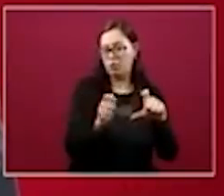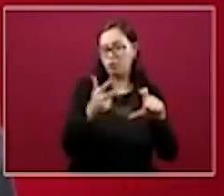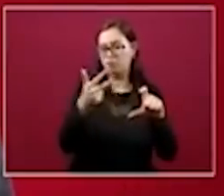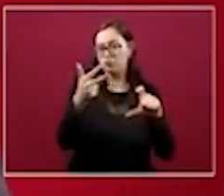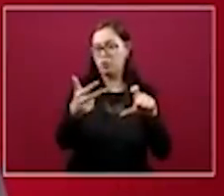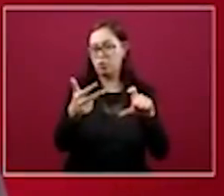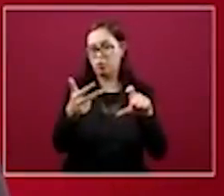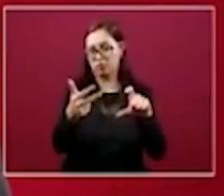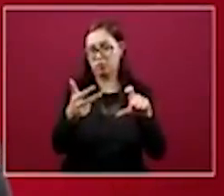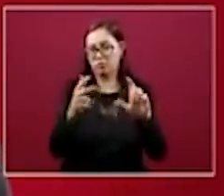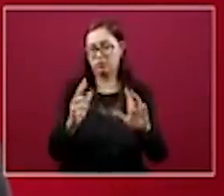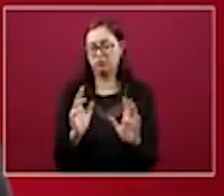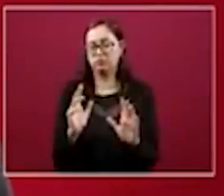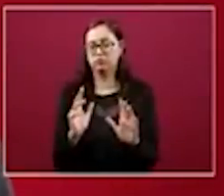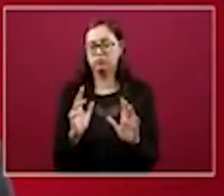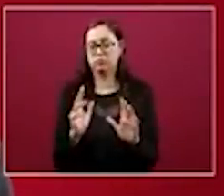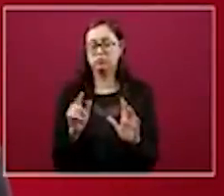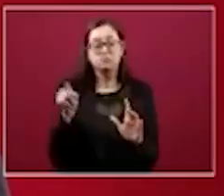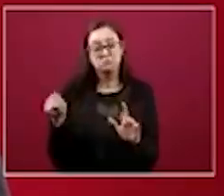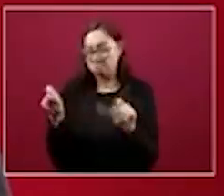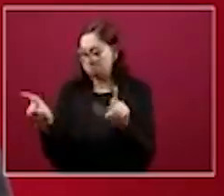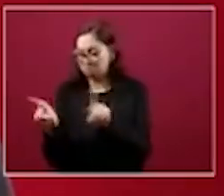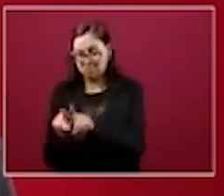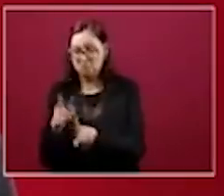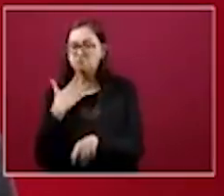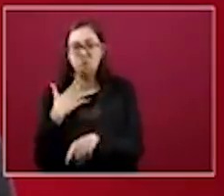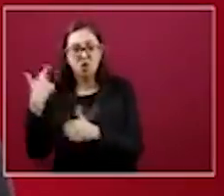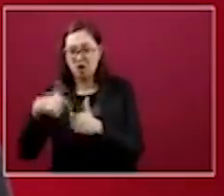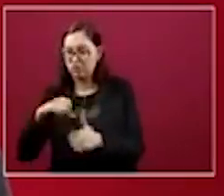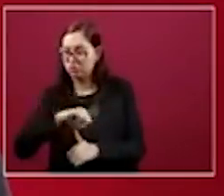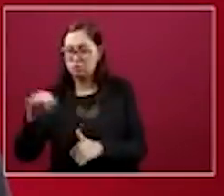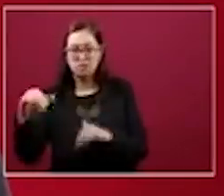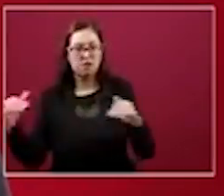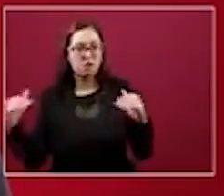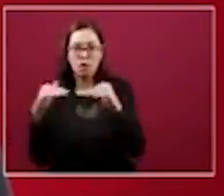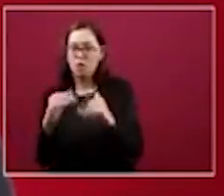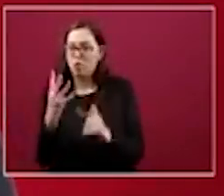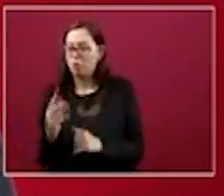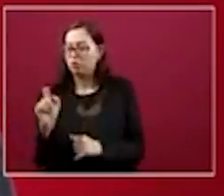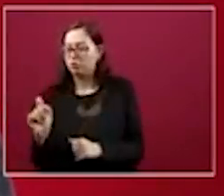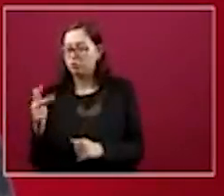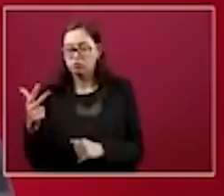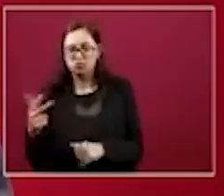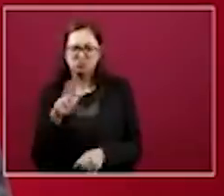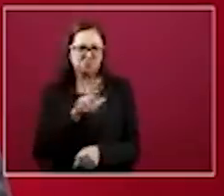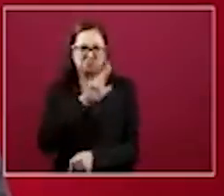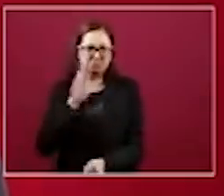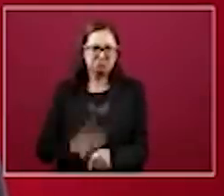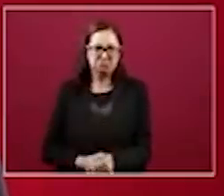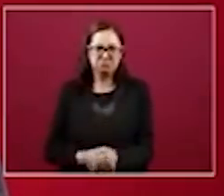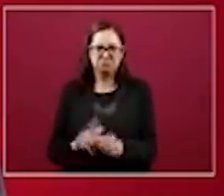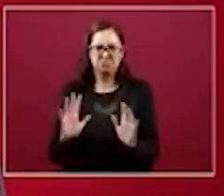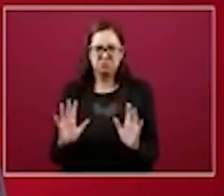¿sí?, solo el aumento en los combustibles. Porque si no